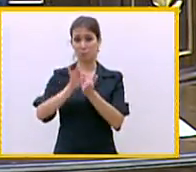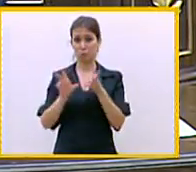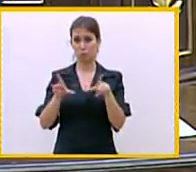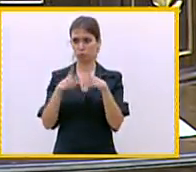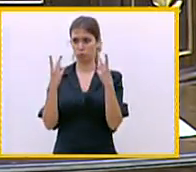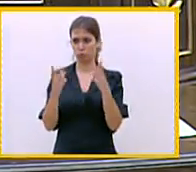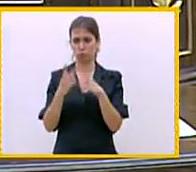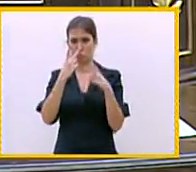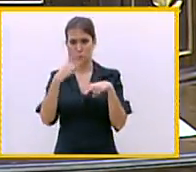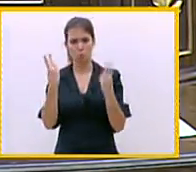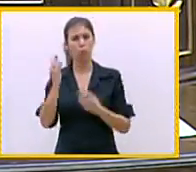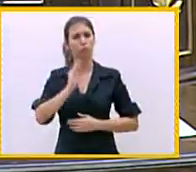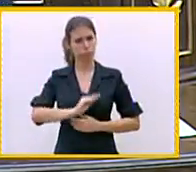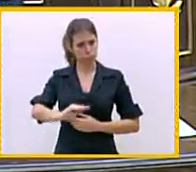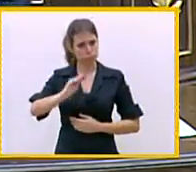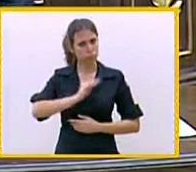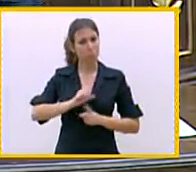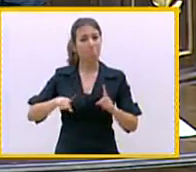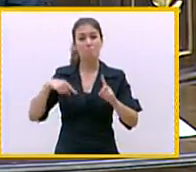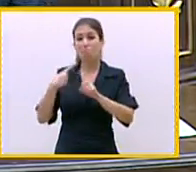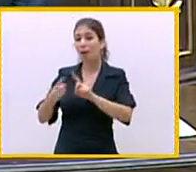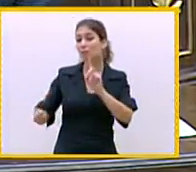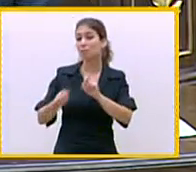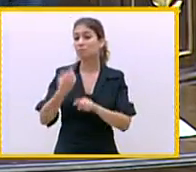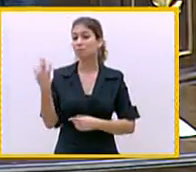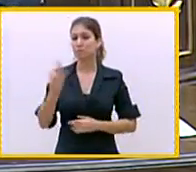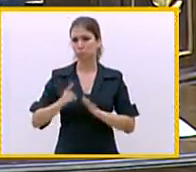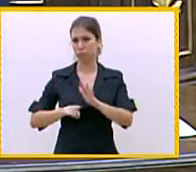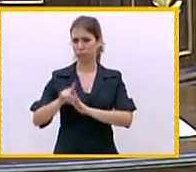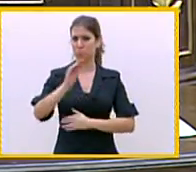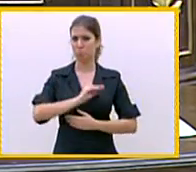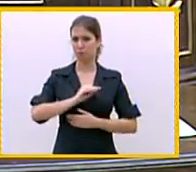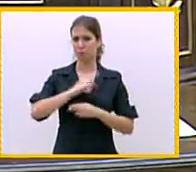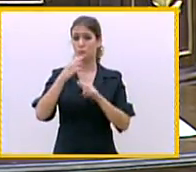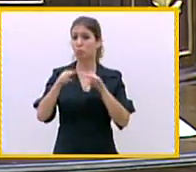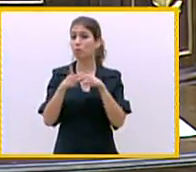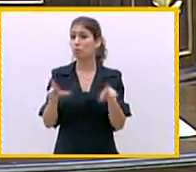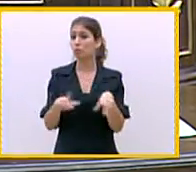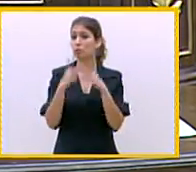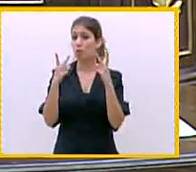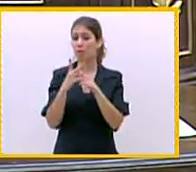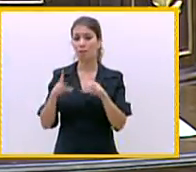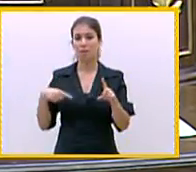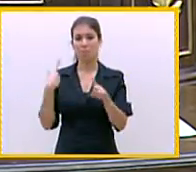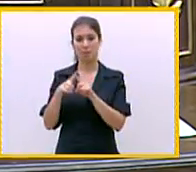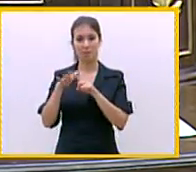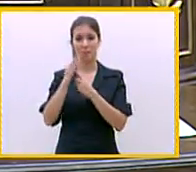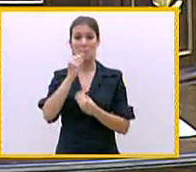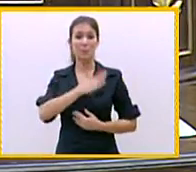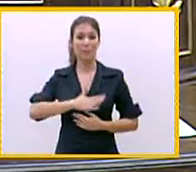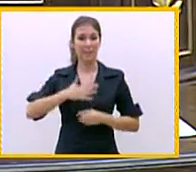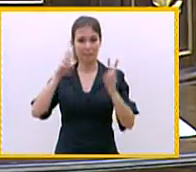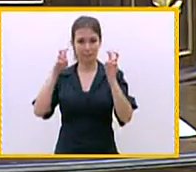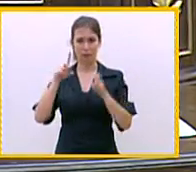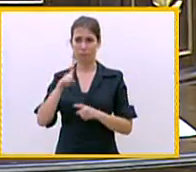estimable y hemos logrado un considerable desarrollo de la política social y del estado del bienestar que debemos